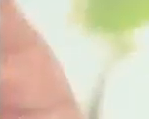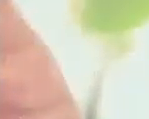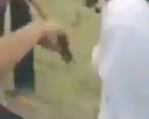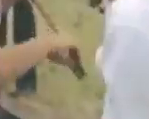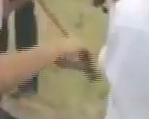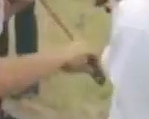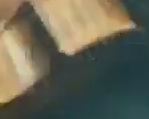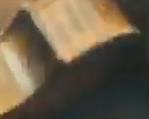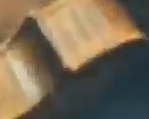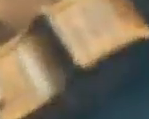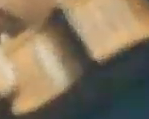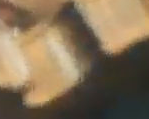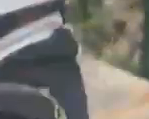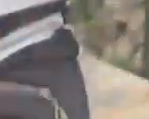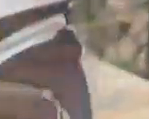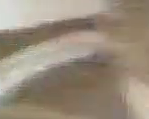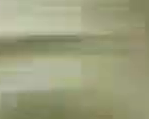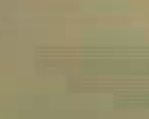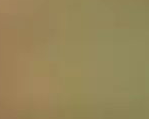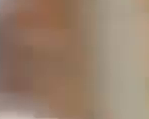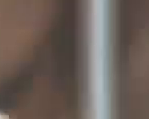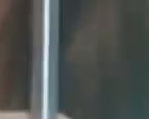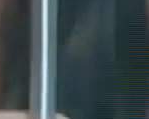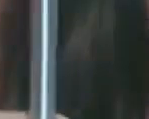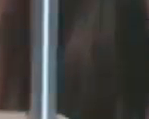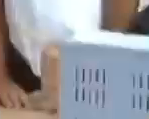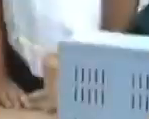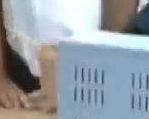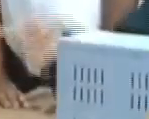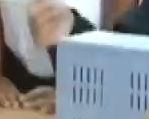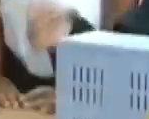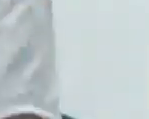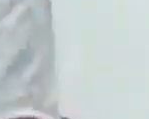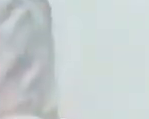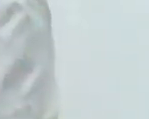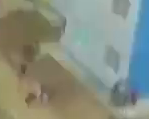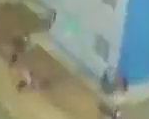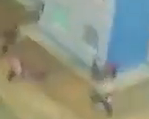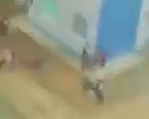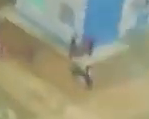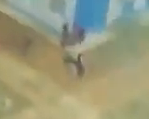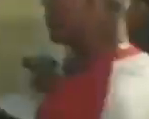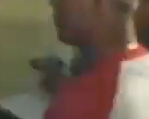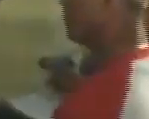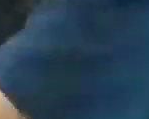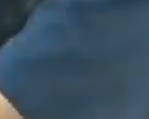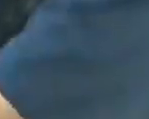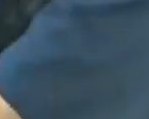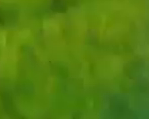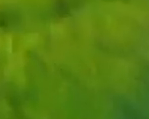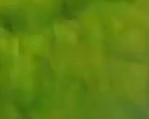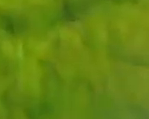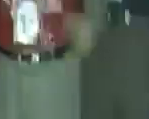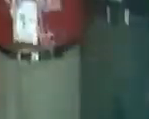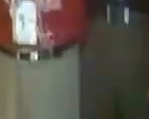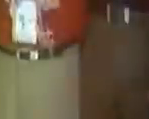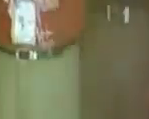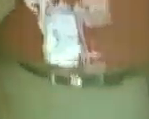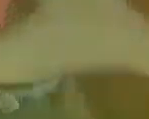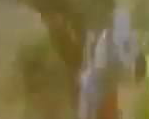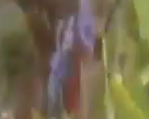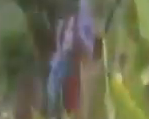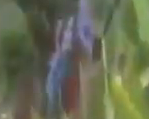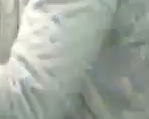El sistema de misiones y grandes misiones se convirtió en el instrumento de la construcción del socialismo bolivariano